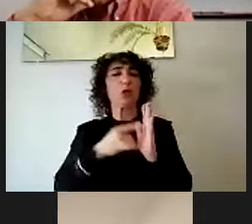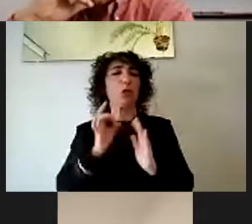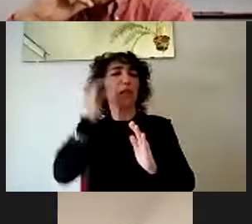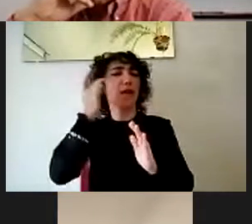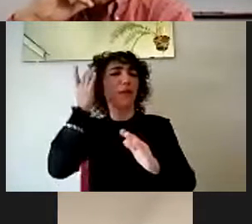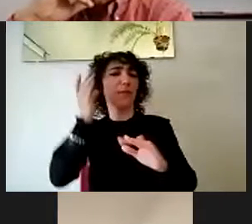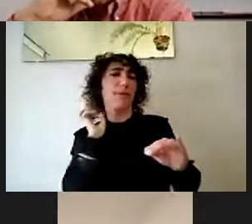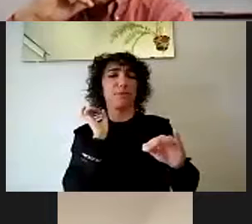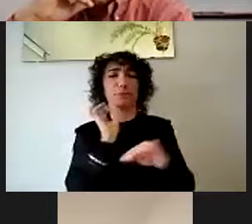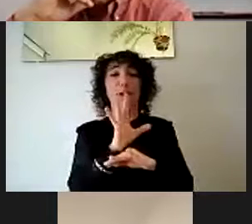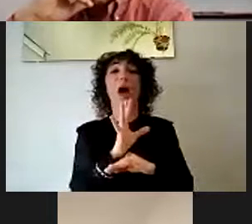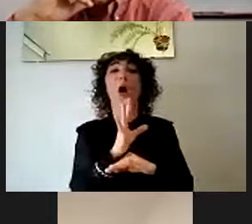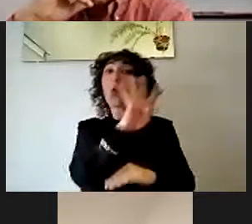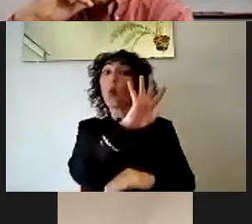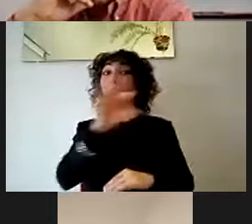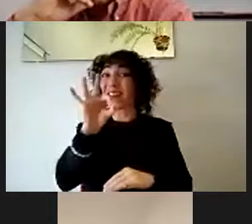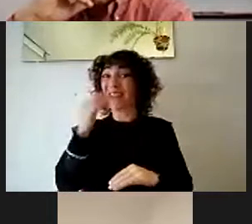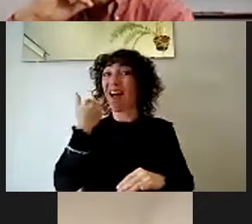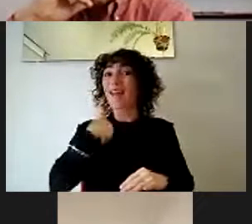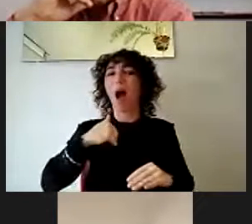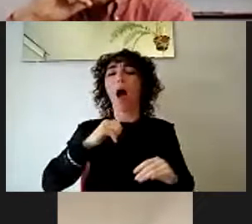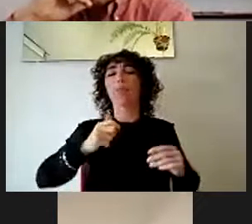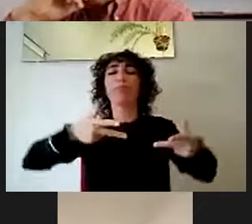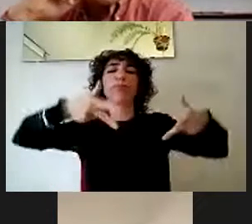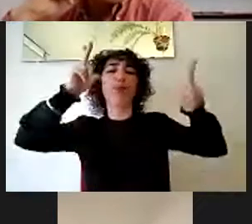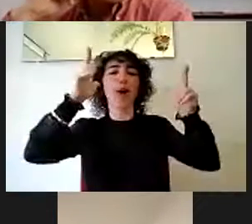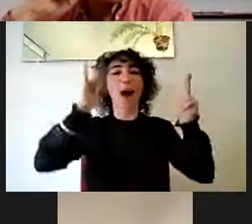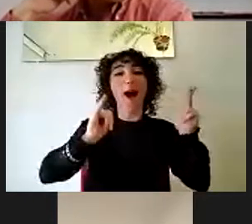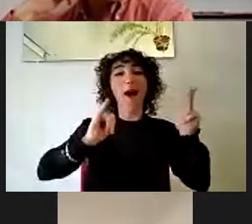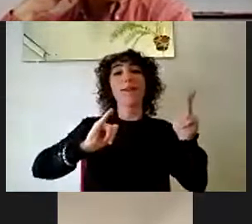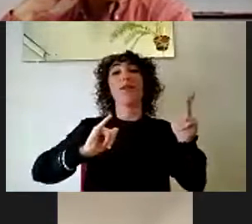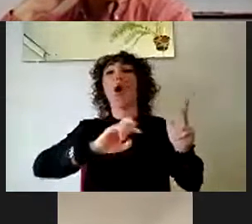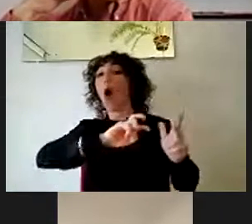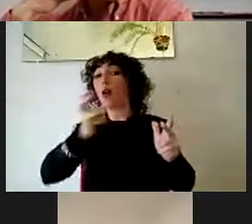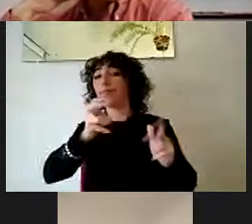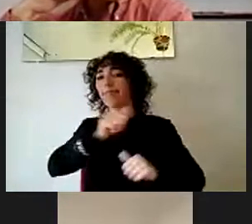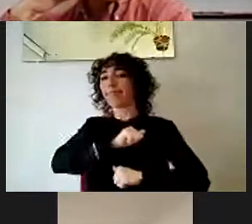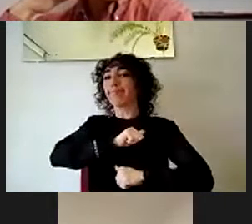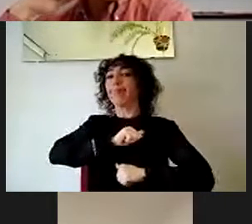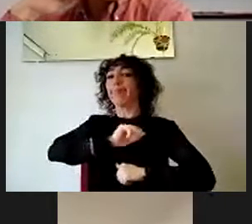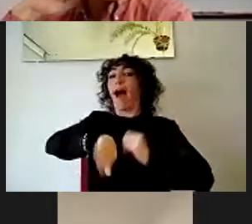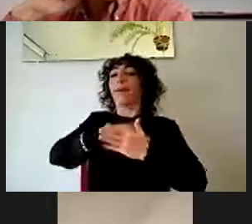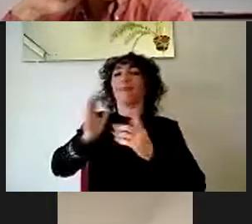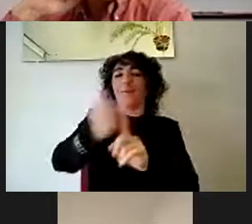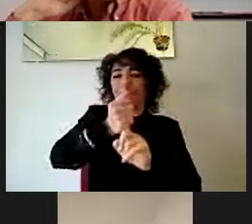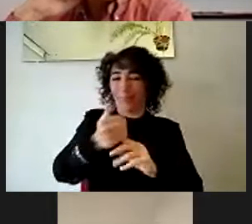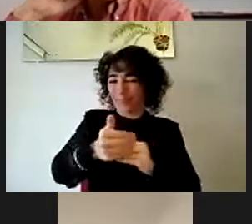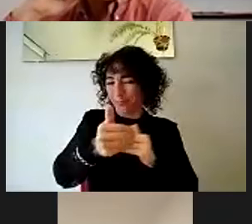que tienen licencia y otros están en el camino para poder conseguirlo. Tenemos proyectos